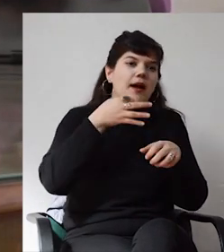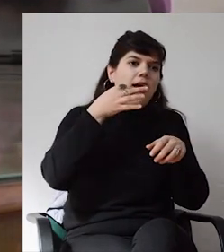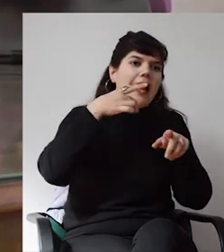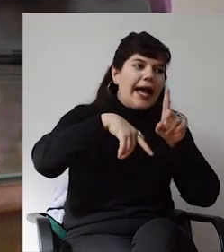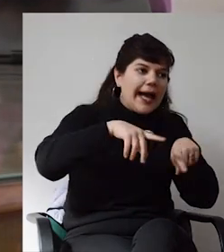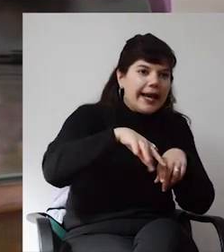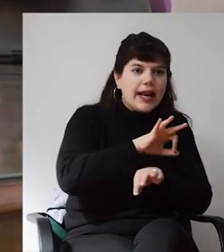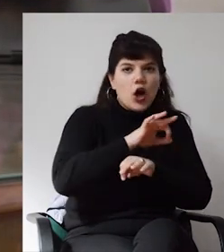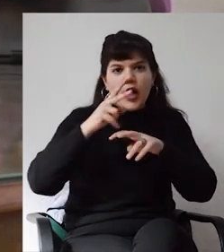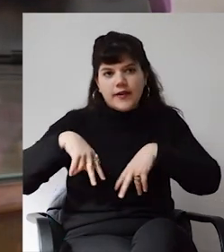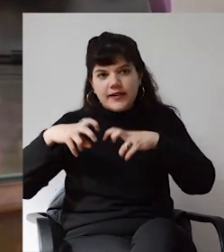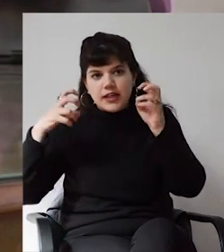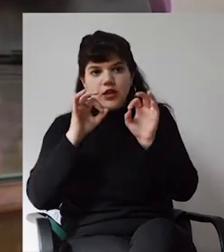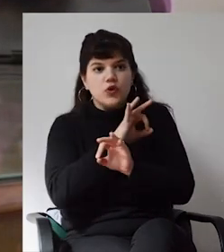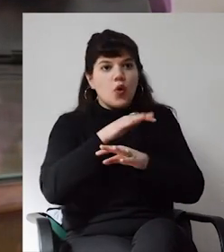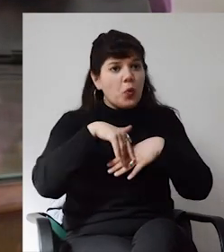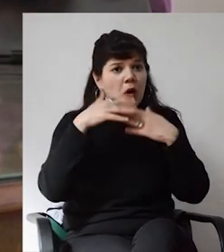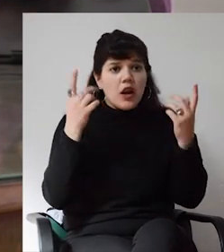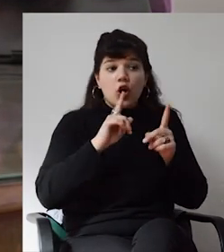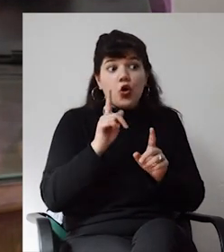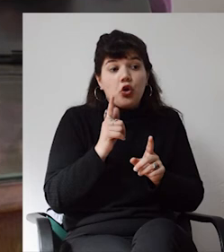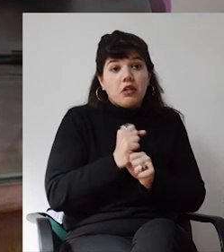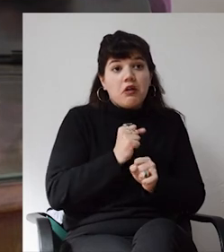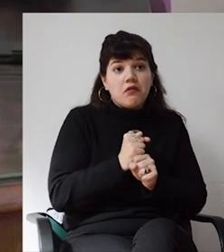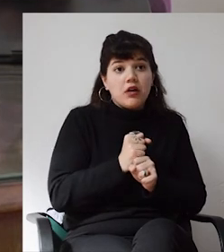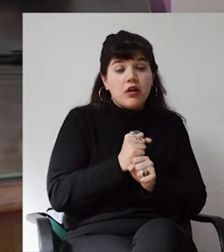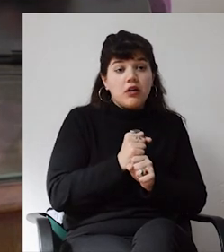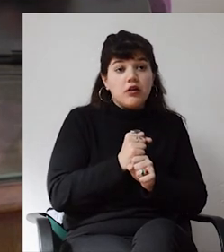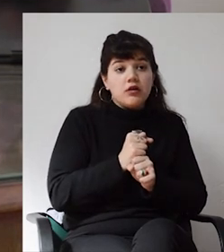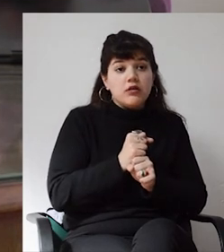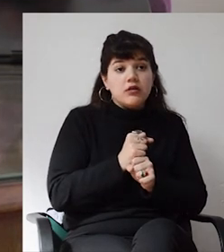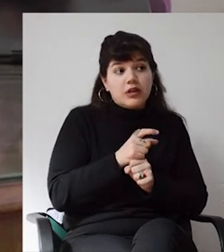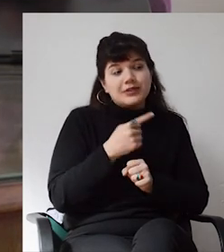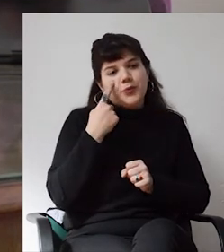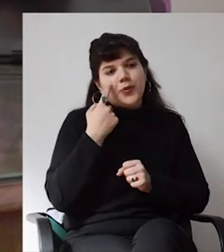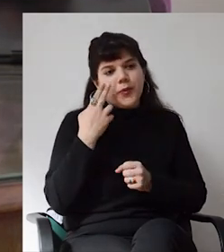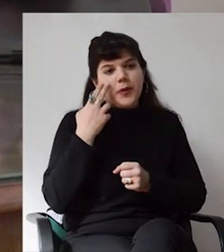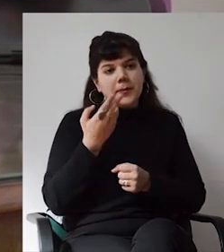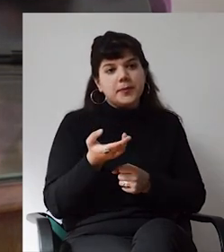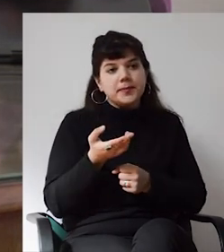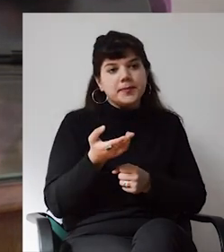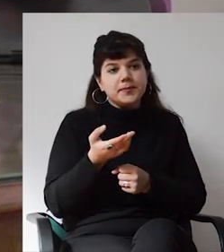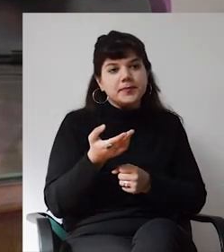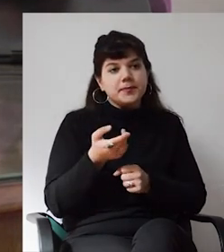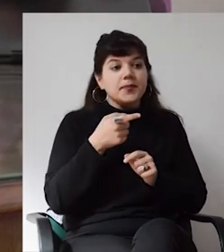carrera, o dirige un grupo de investigación, entre comillas, no está trabajando, tenemos un problema.